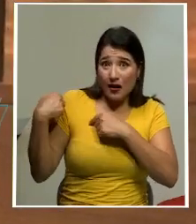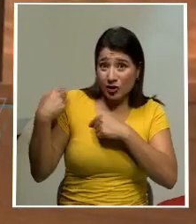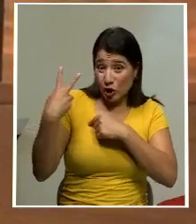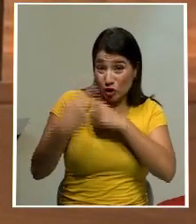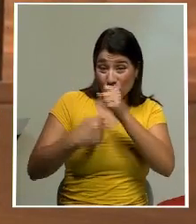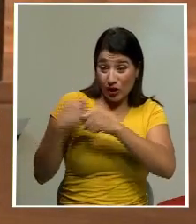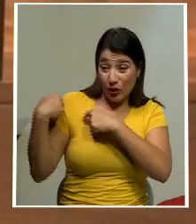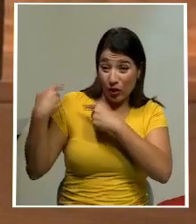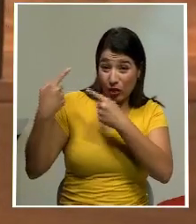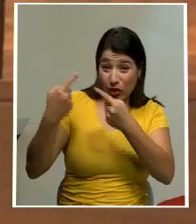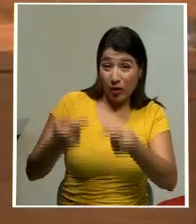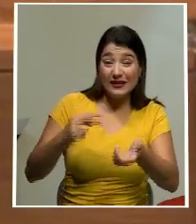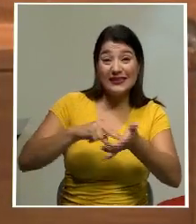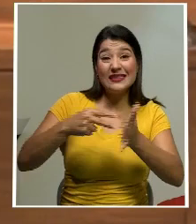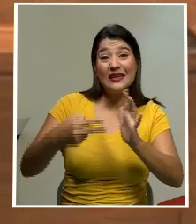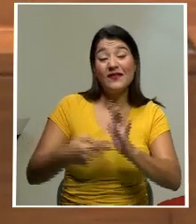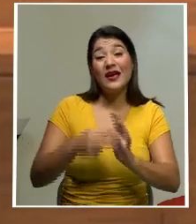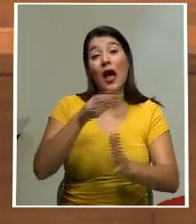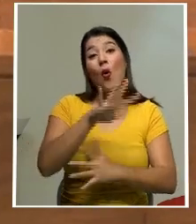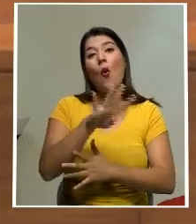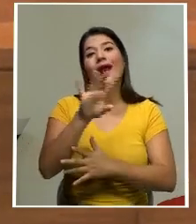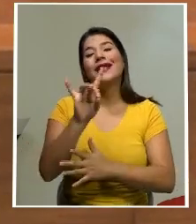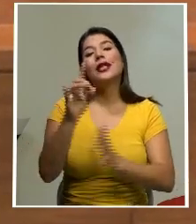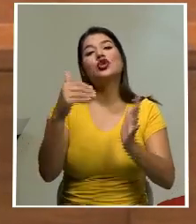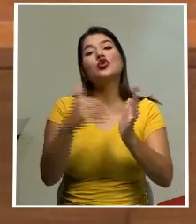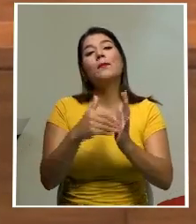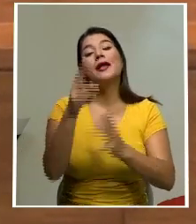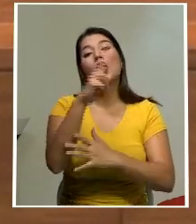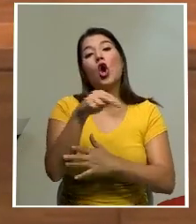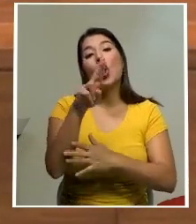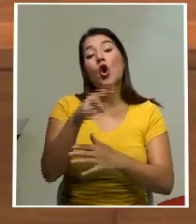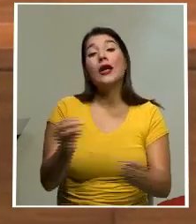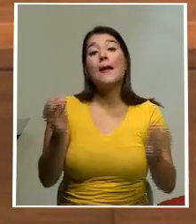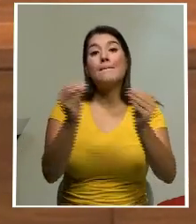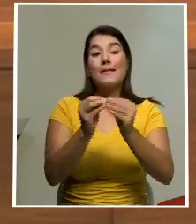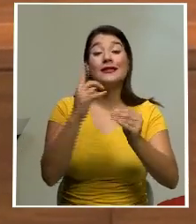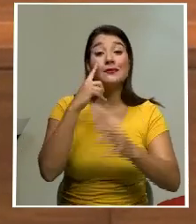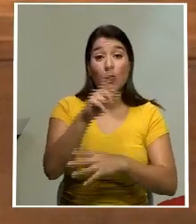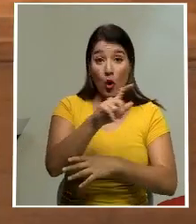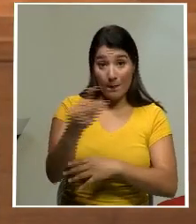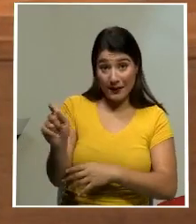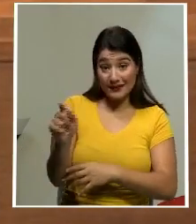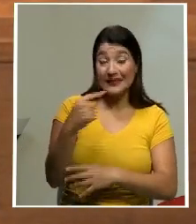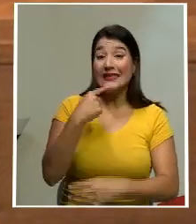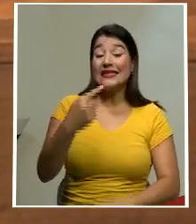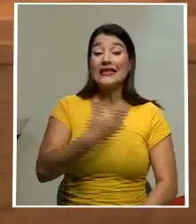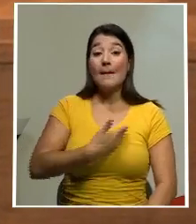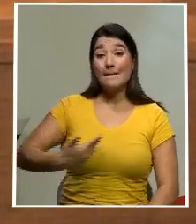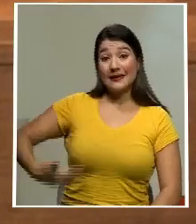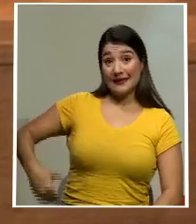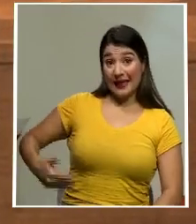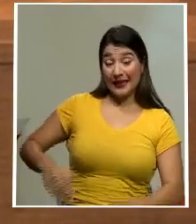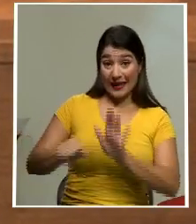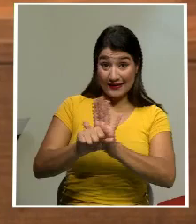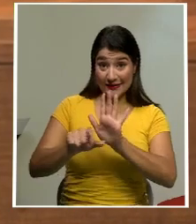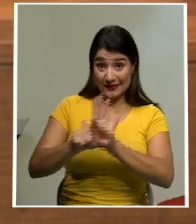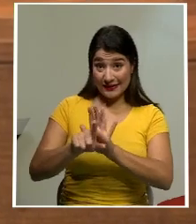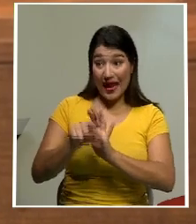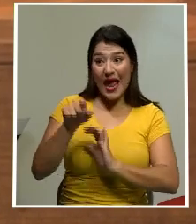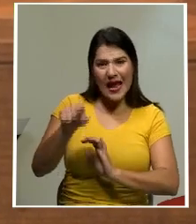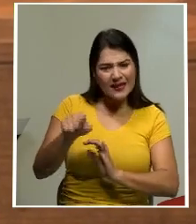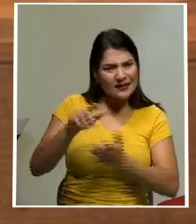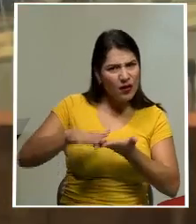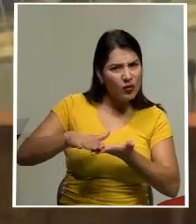los 48.000 colones mensuales a partir de este mes de mayo. Según la presidenta del Congreso, Silvia Hernández, este aumento se deberá